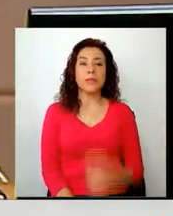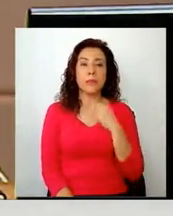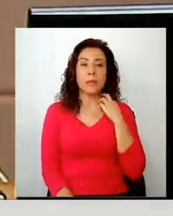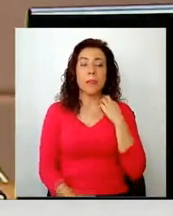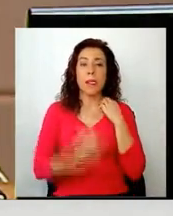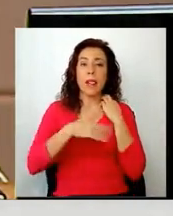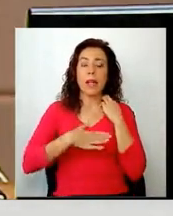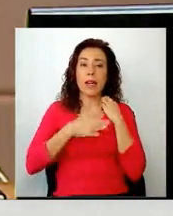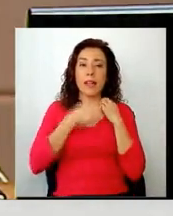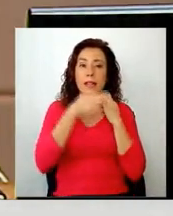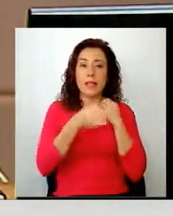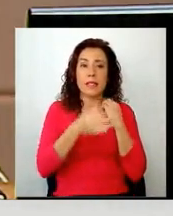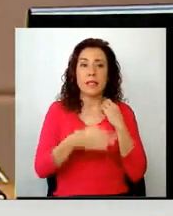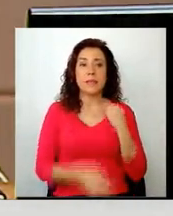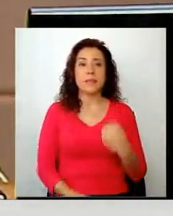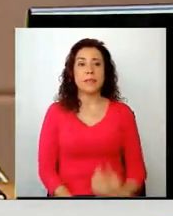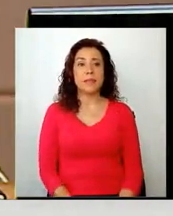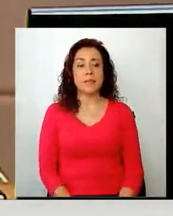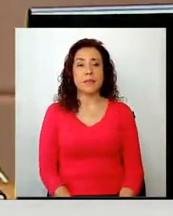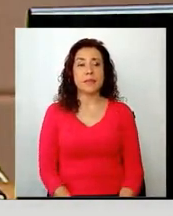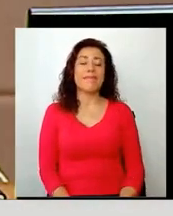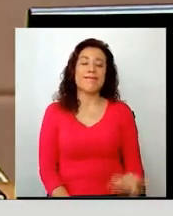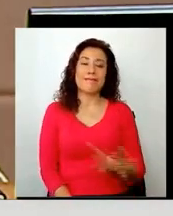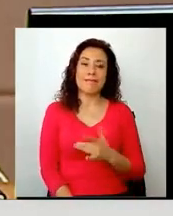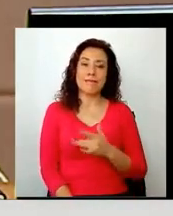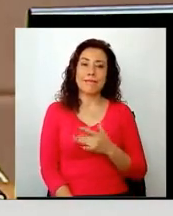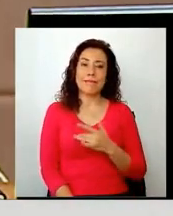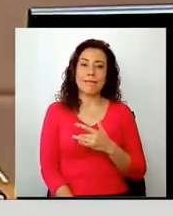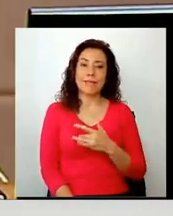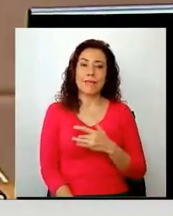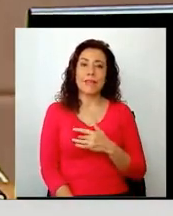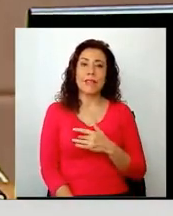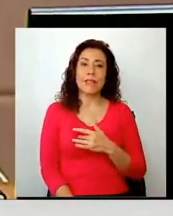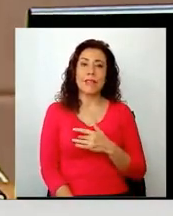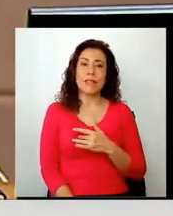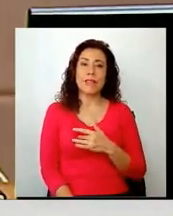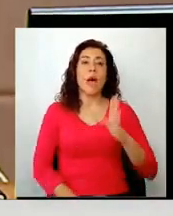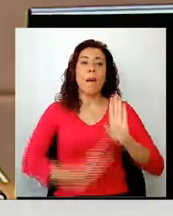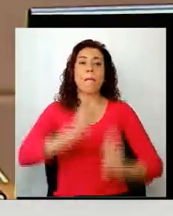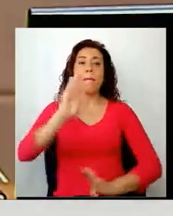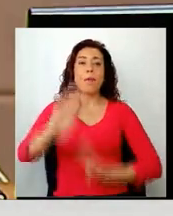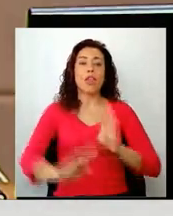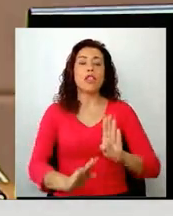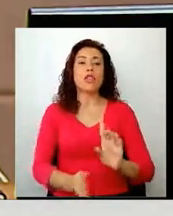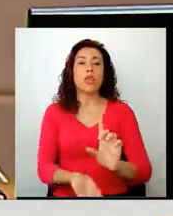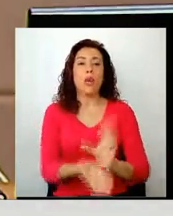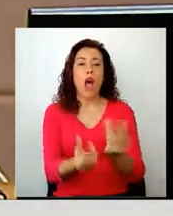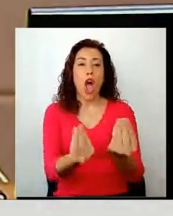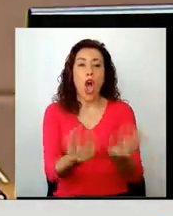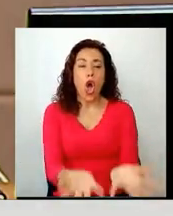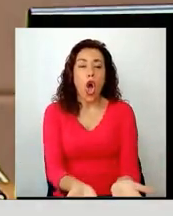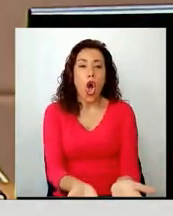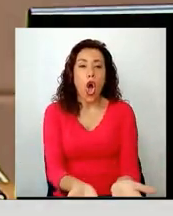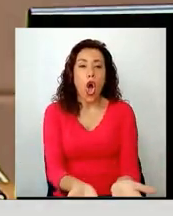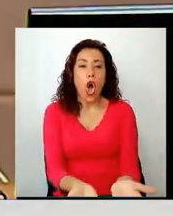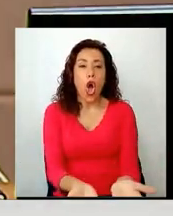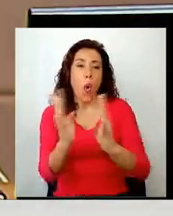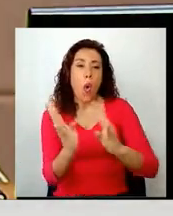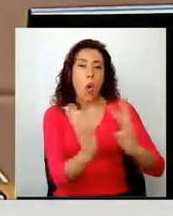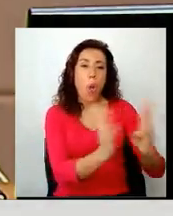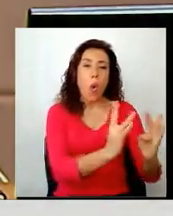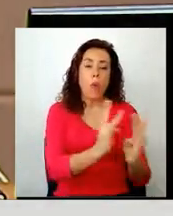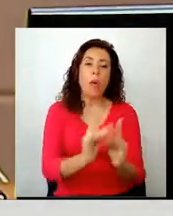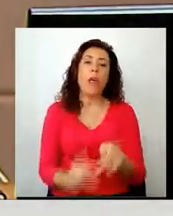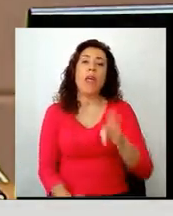que lamentablemente quedó al margen la protección de los humedales en este en esta iniciativa cuestión que debe ser